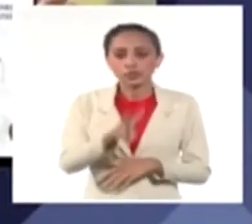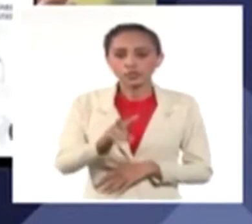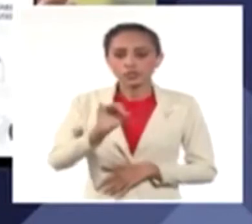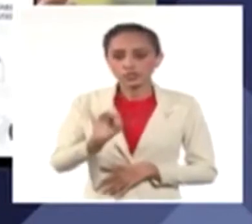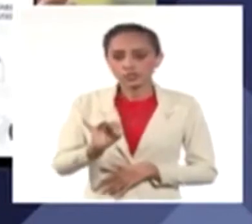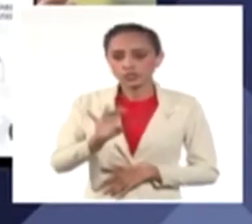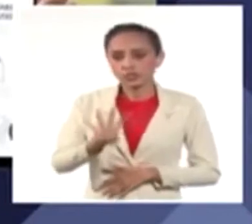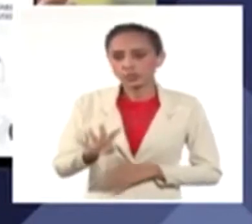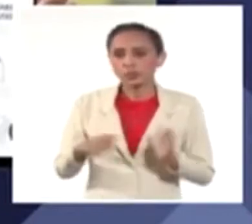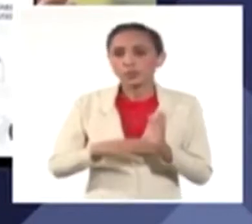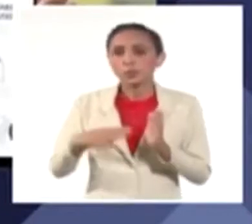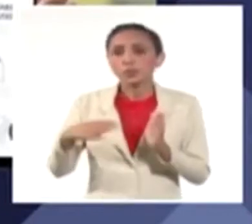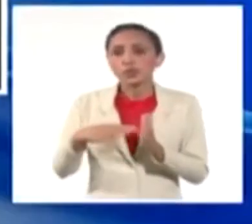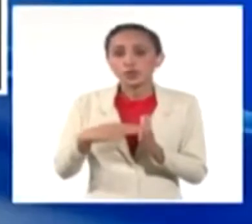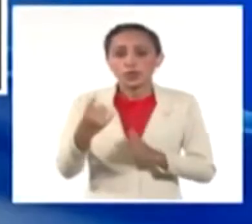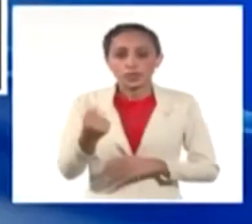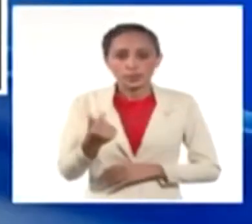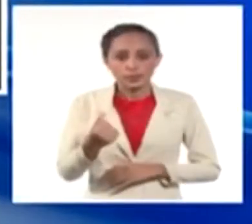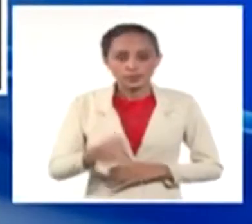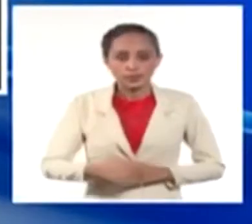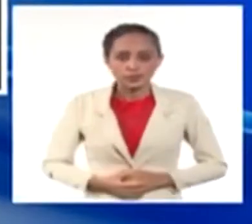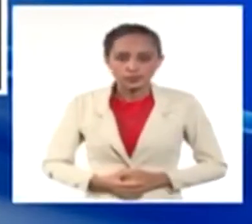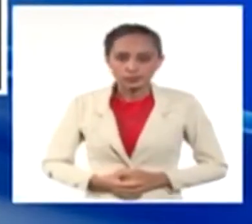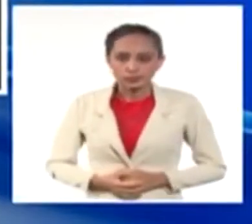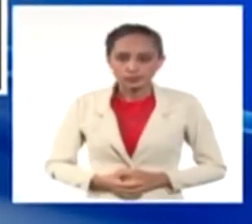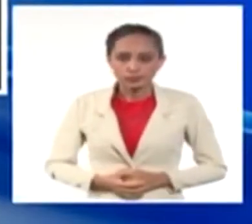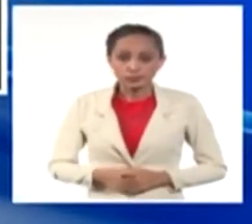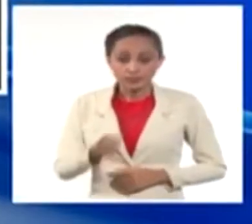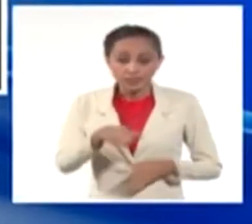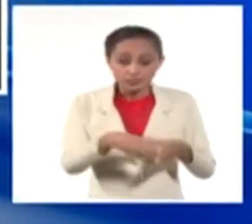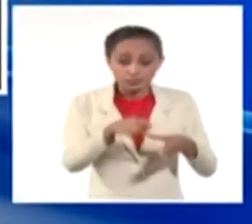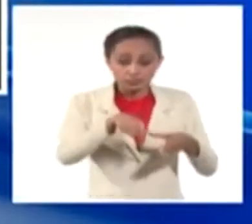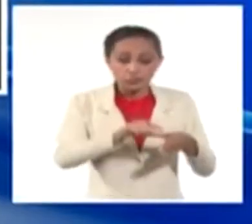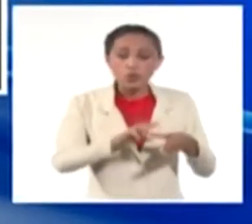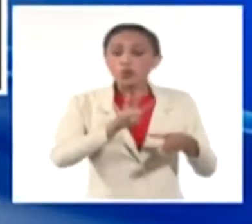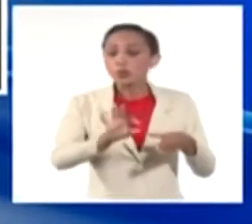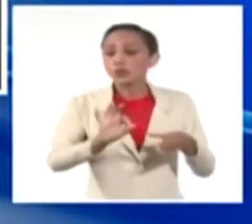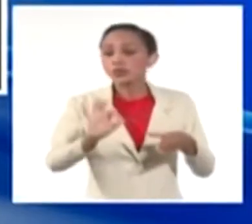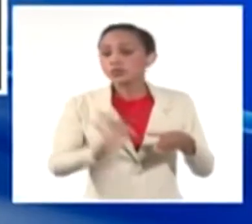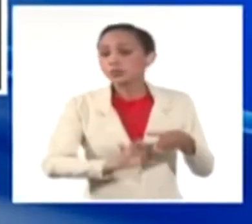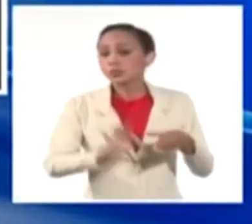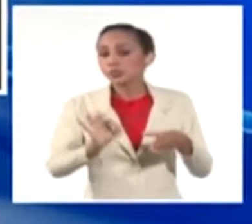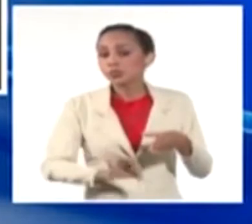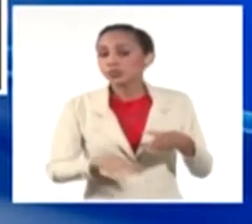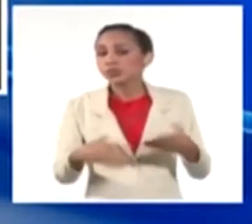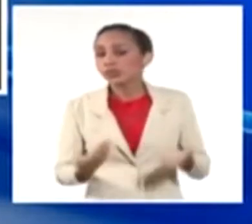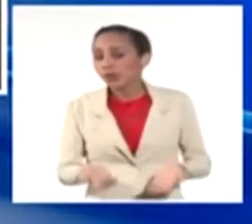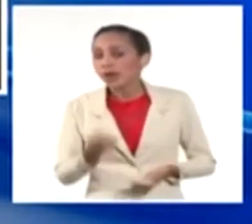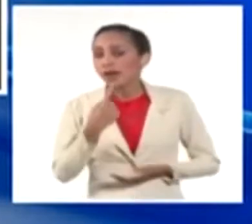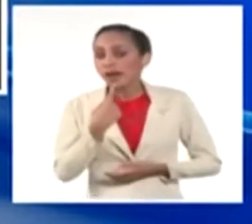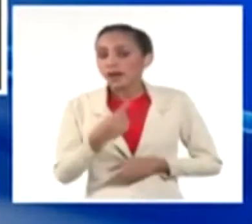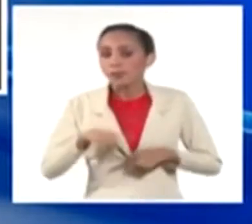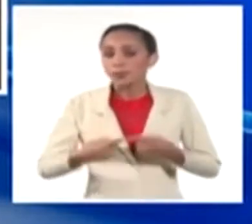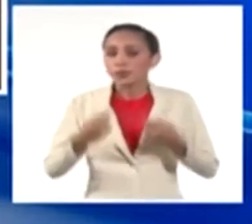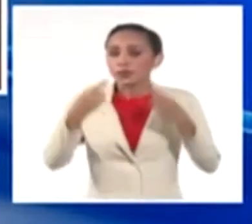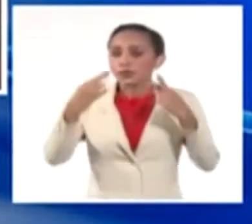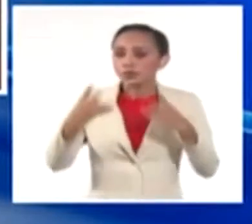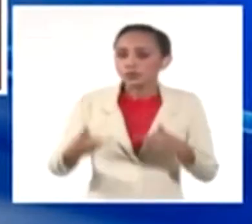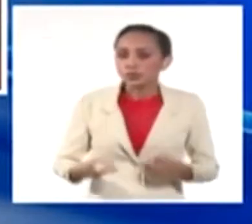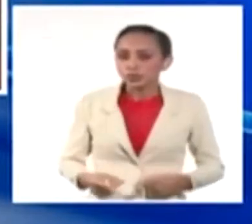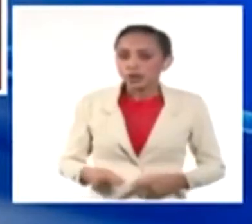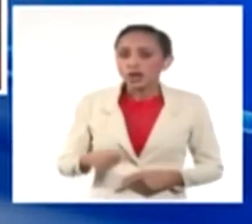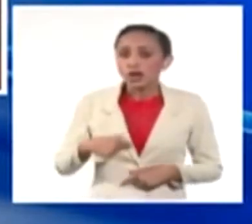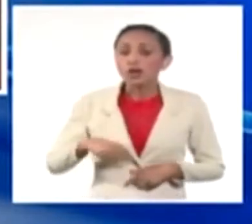233.274 millones de pesos. De ellos, el 48% se captan como resultado de la aplicación de